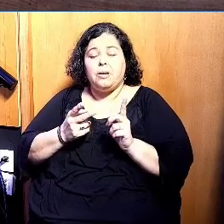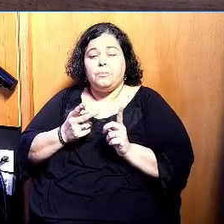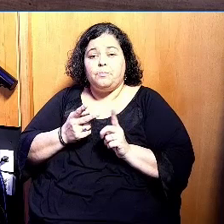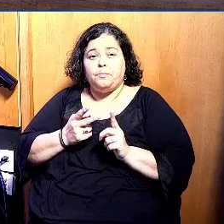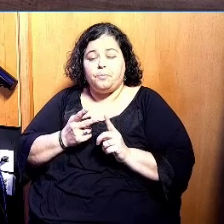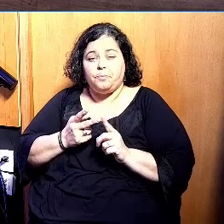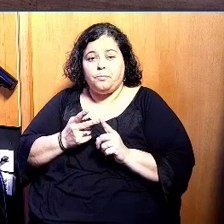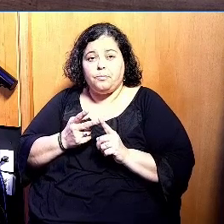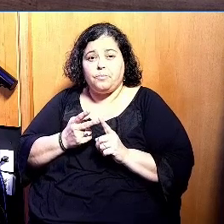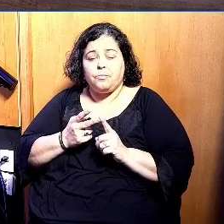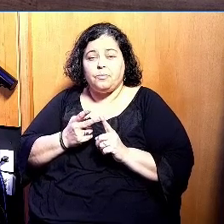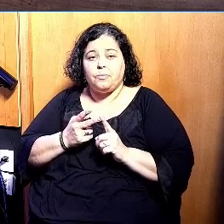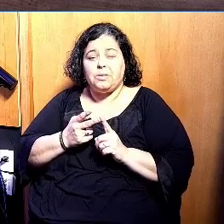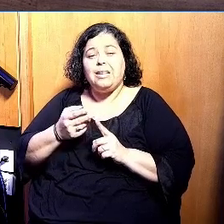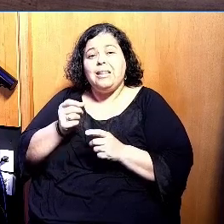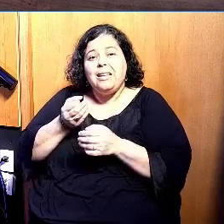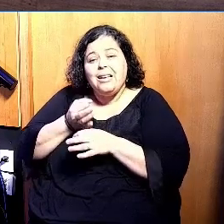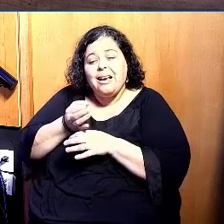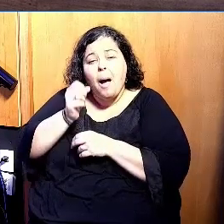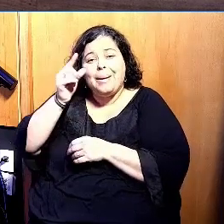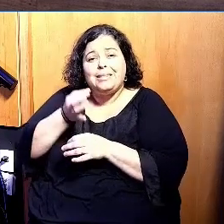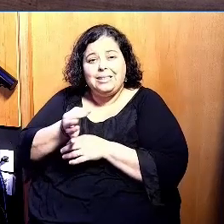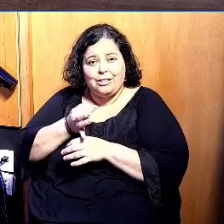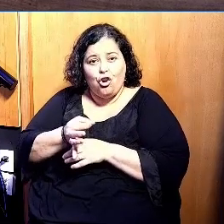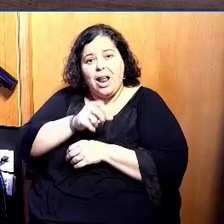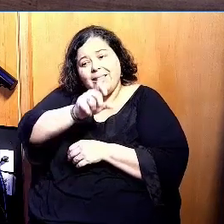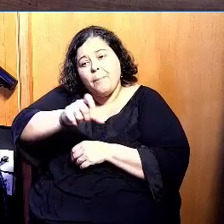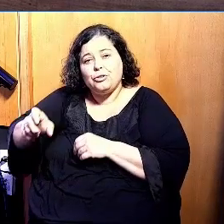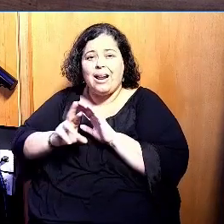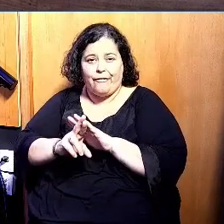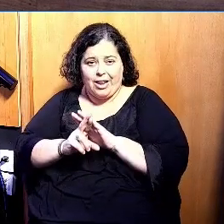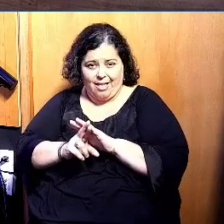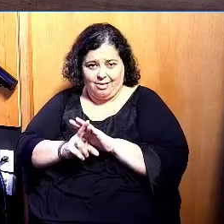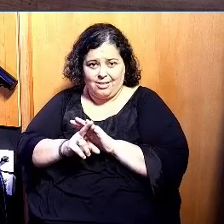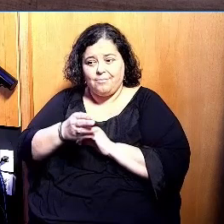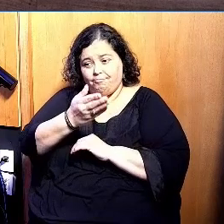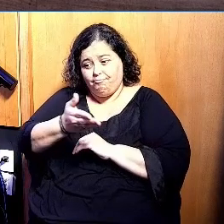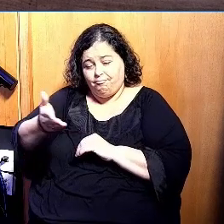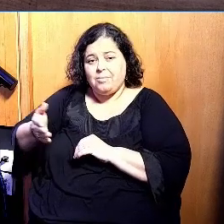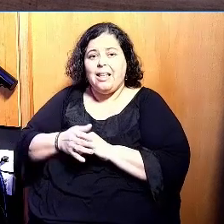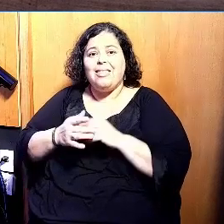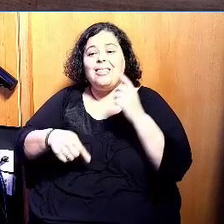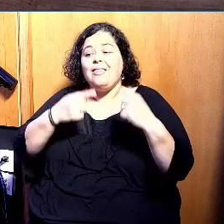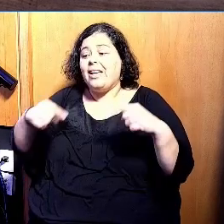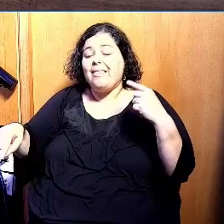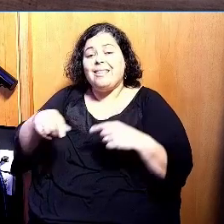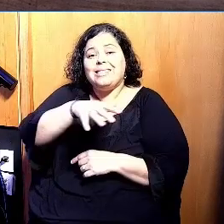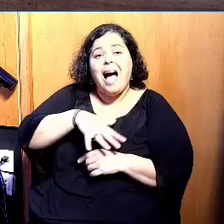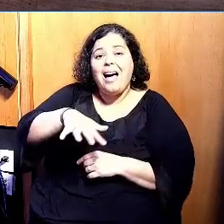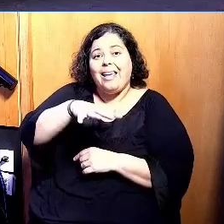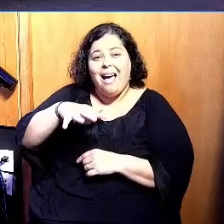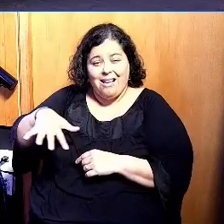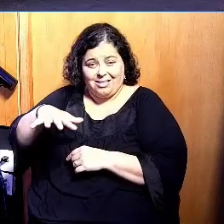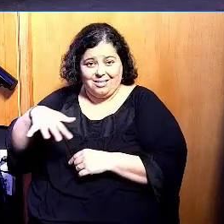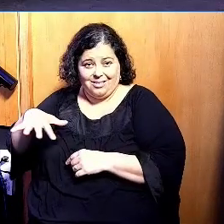y después capacitar continuamente a estos referentes de datos, a las áreas, en materia de gestión de